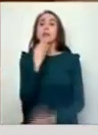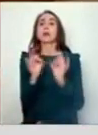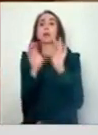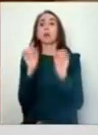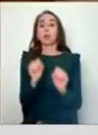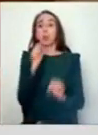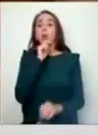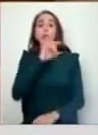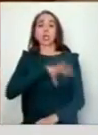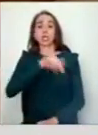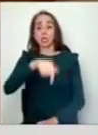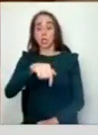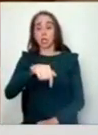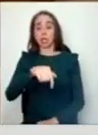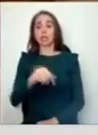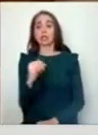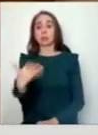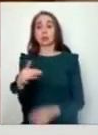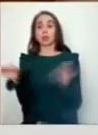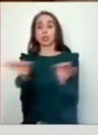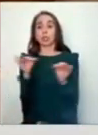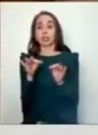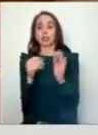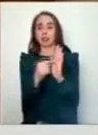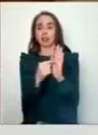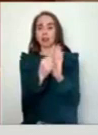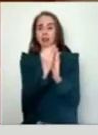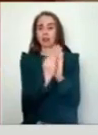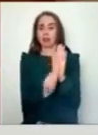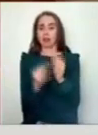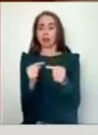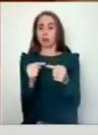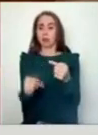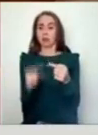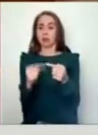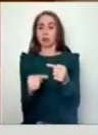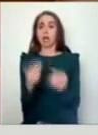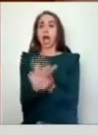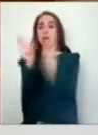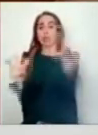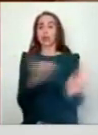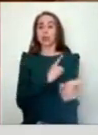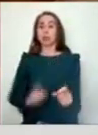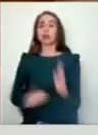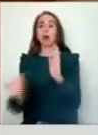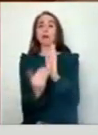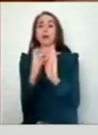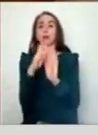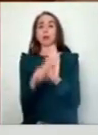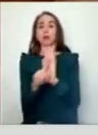Me parece importante, sí, develar algunas inconsistencias al respecto. Aquí hay gente que está a favor de un proyecto de ley que